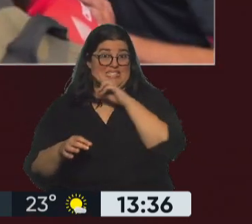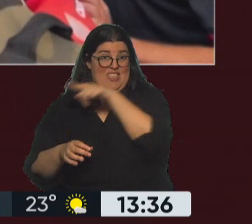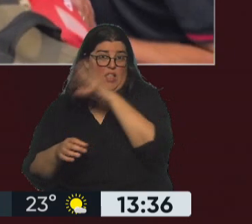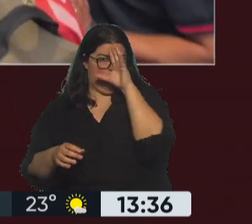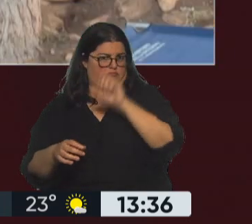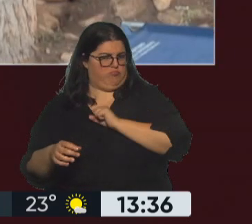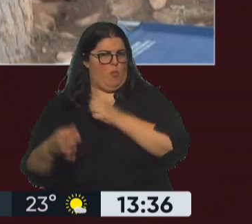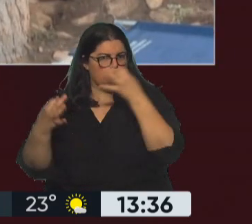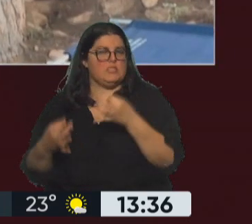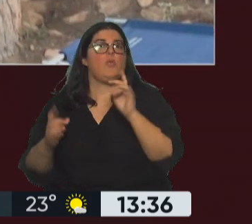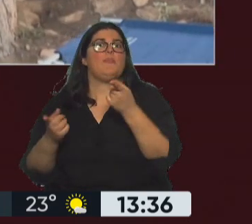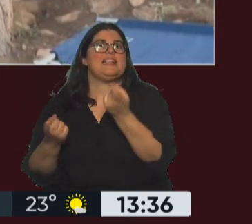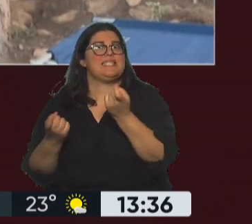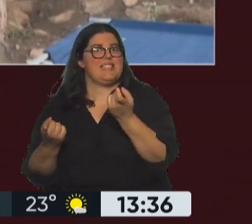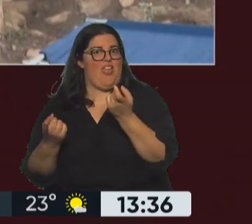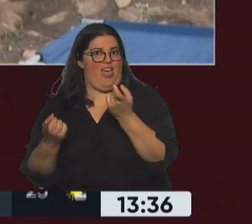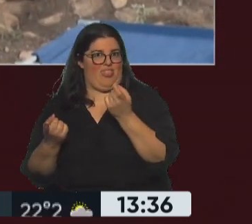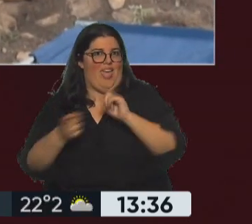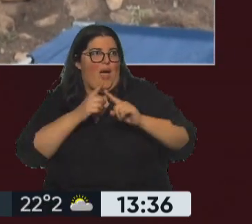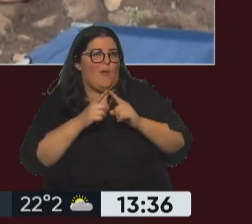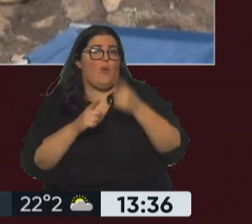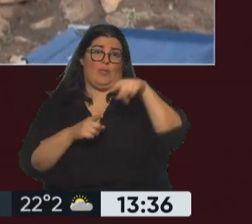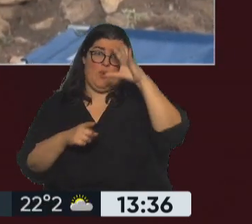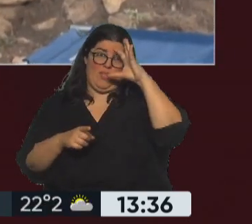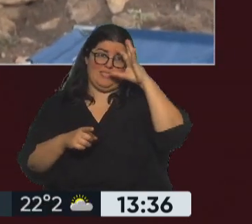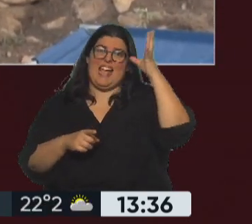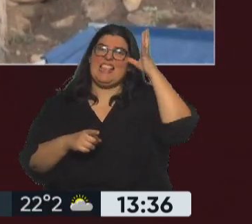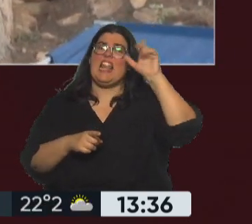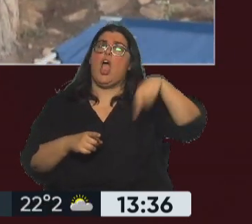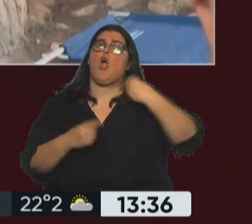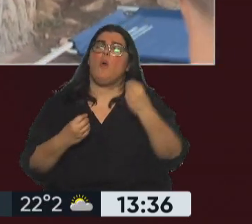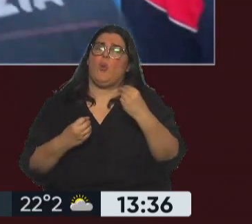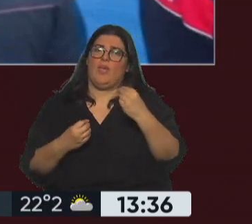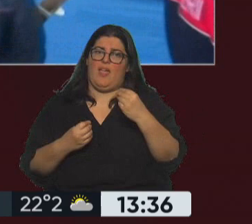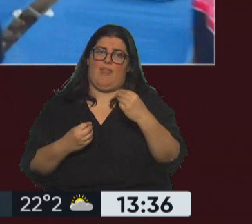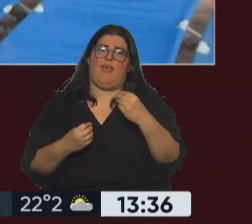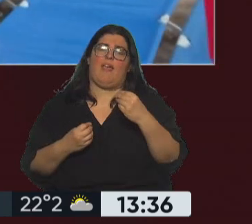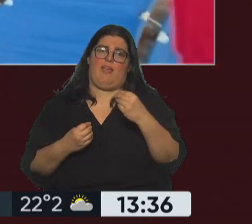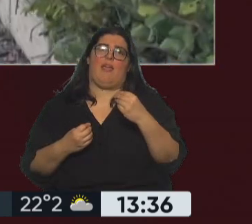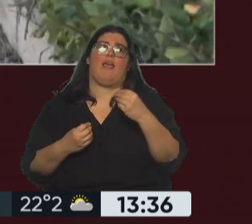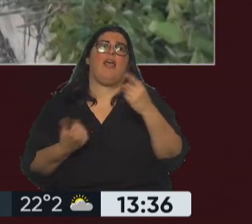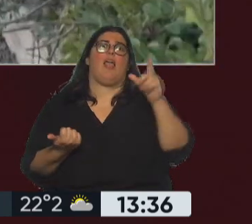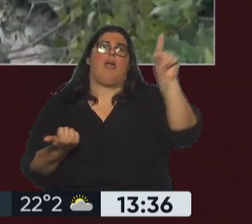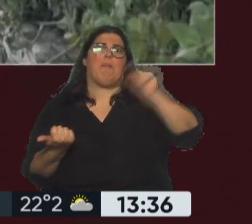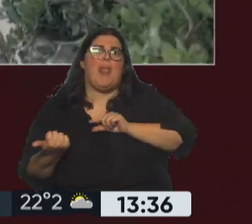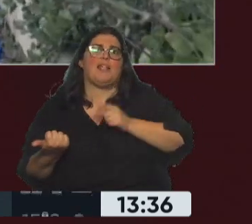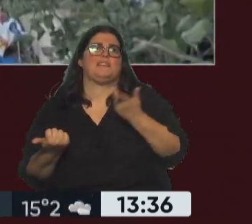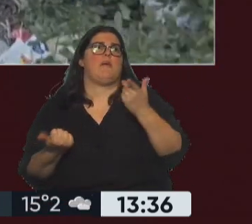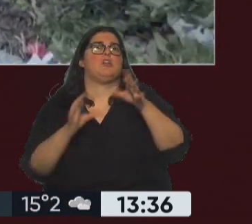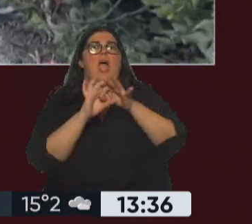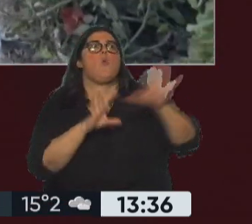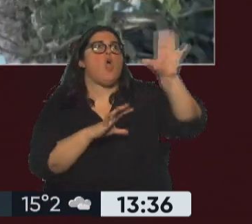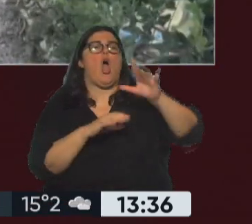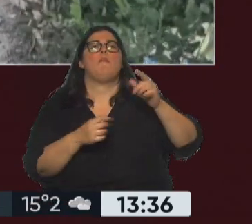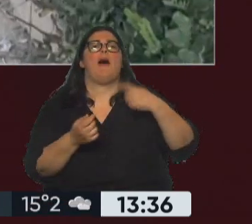sino también por necesidad. Recordemos que Italia se beneficia muy fuertemente de préstamos y financiamientos europeos que